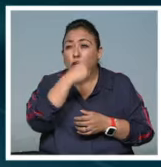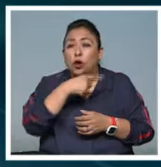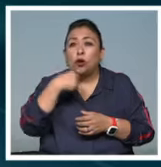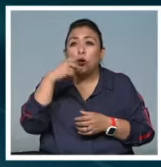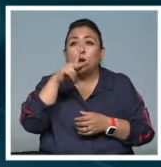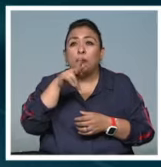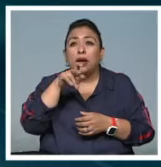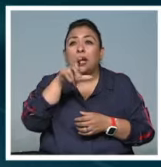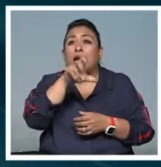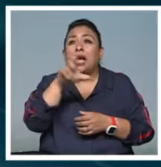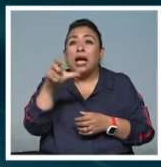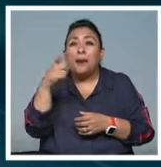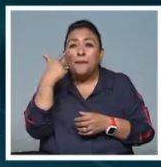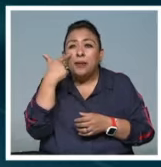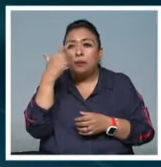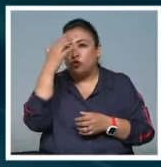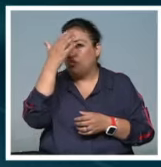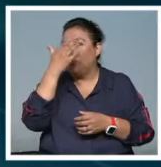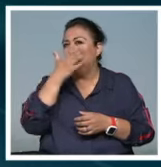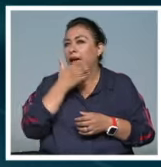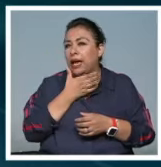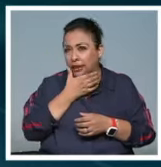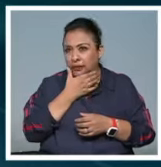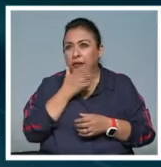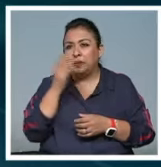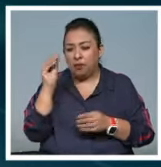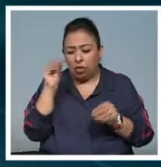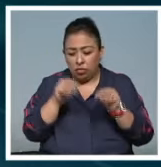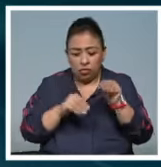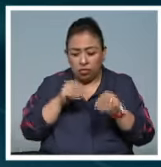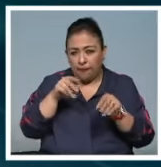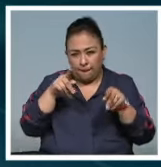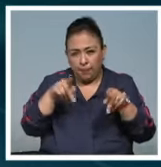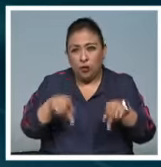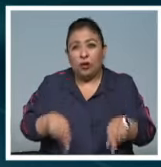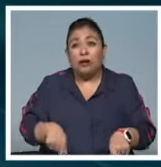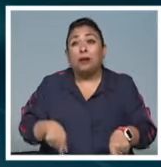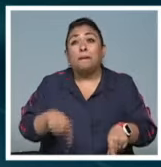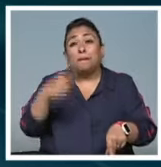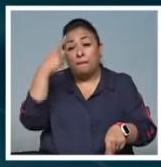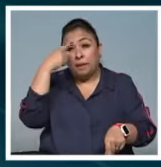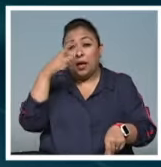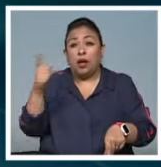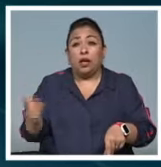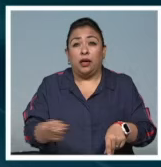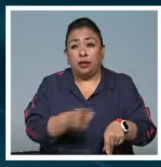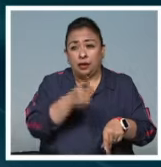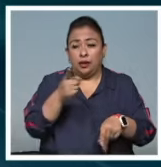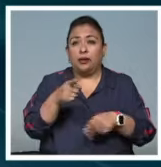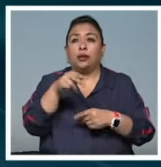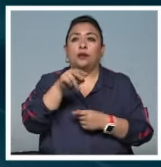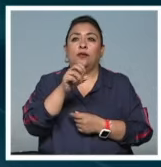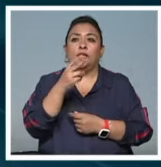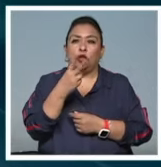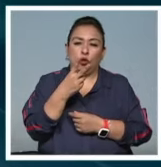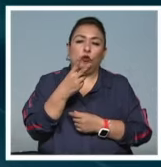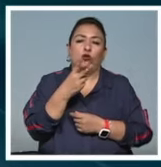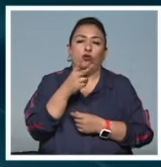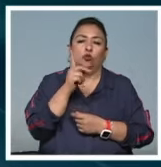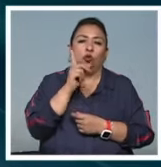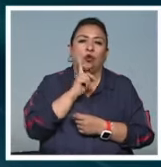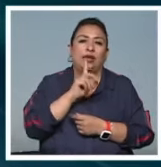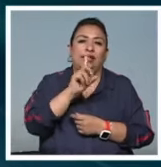Pakal a través de su icónica máscara y el ajuar funerario, un sepulcro para la eternidad. Para Noticias